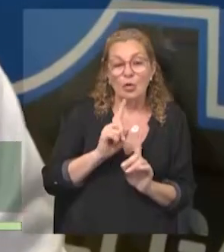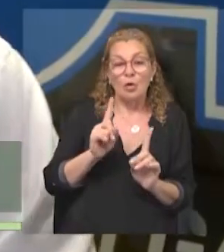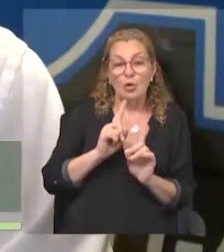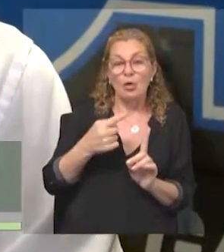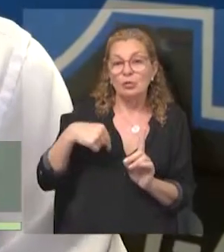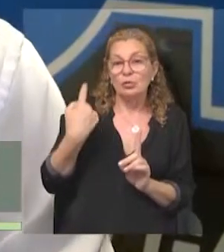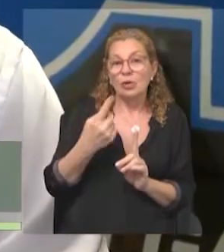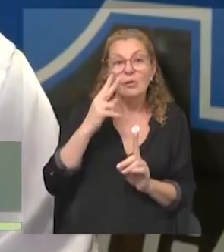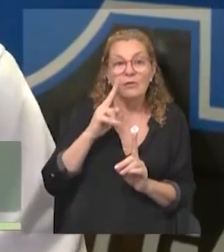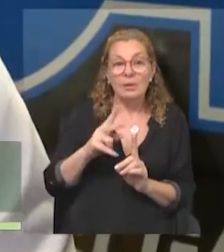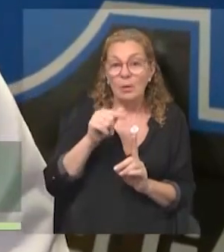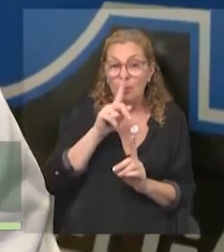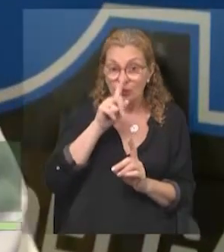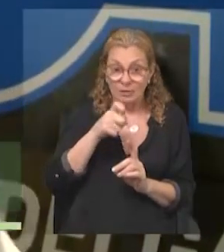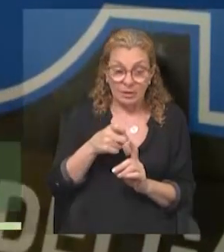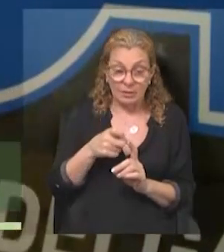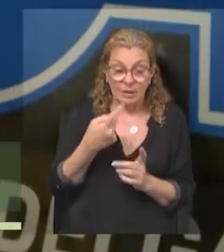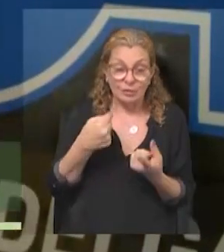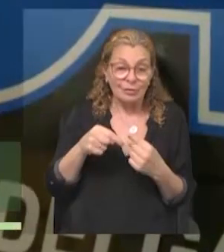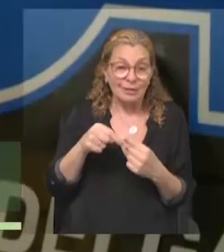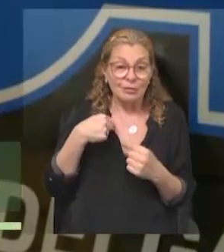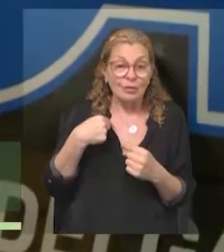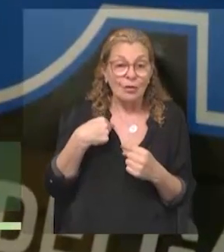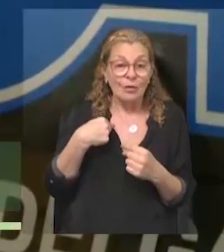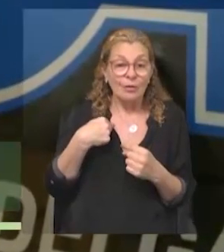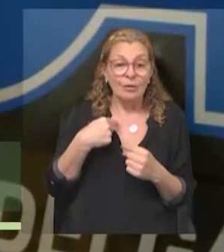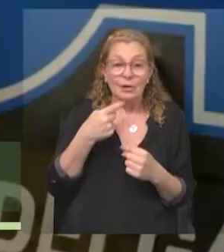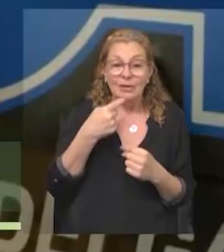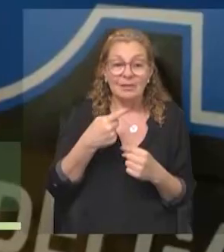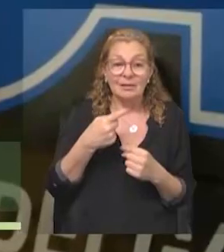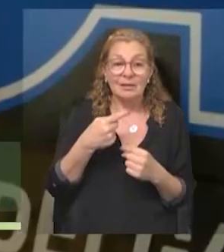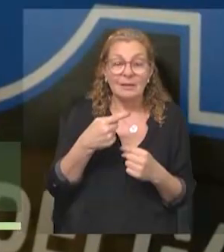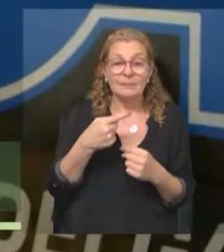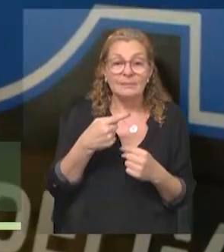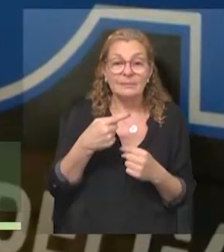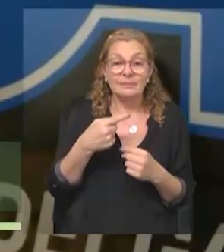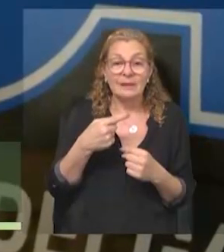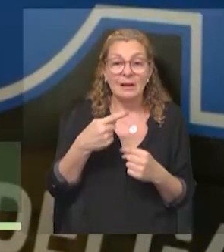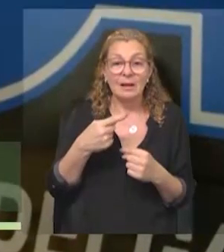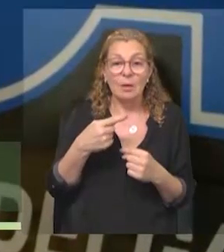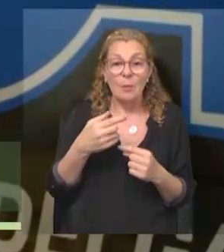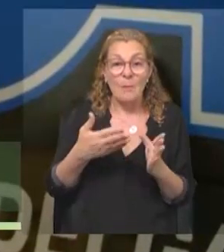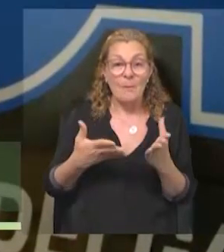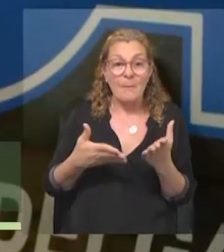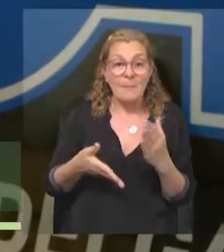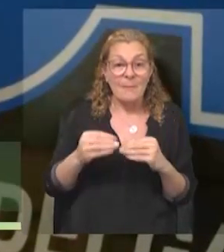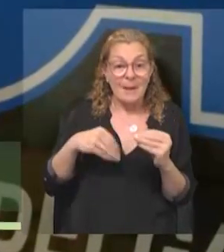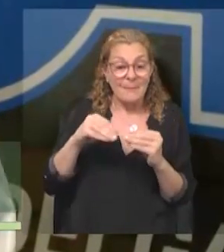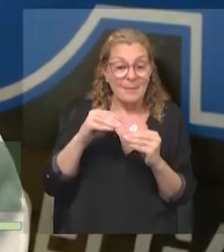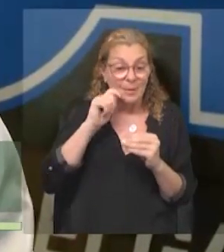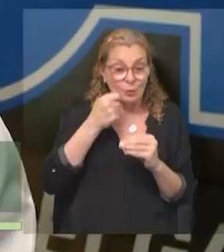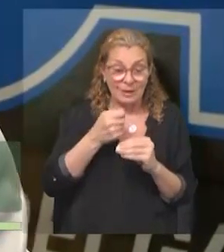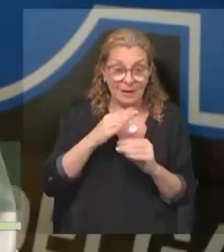todos vemos en Montevideo Entonces yo oportunamente lo definiré cada vez tengo más ganas pero lo